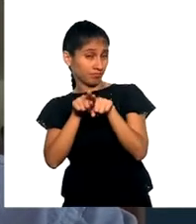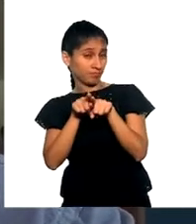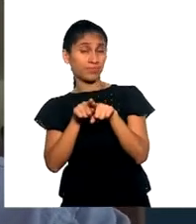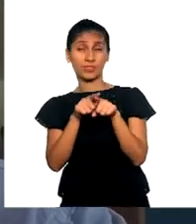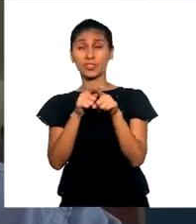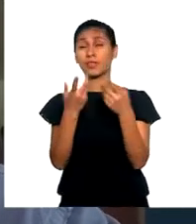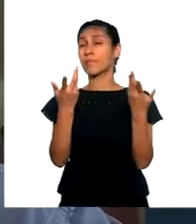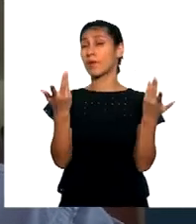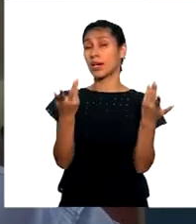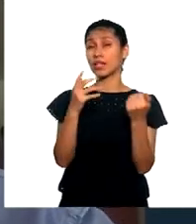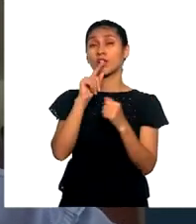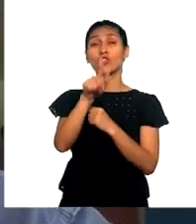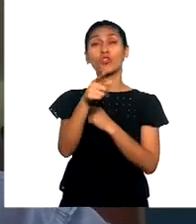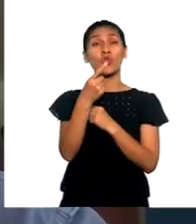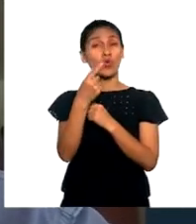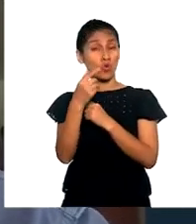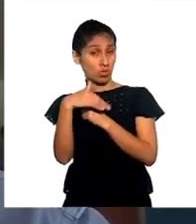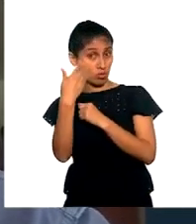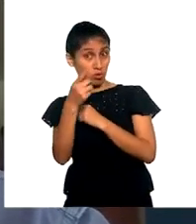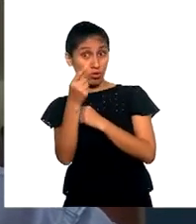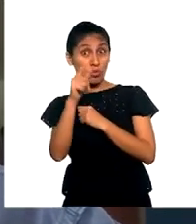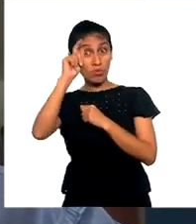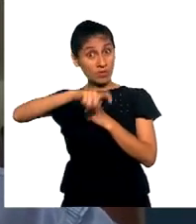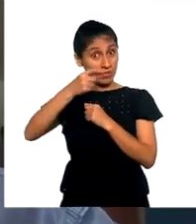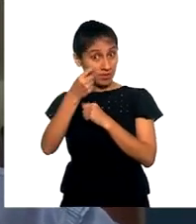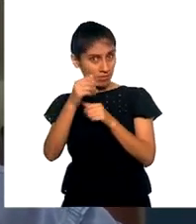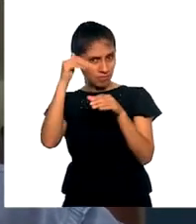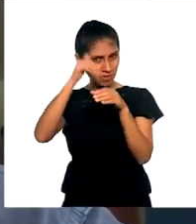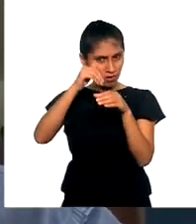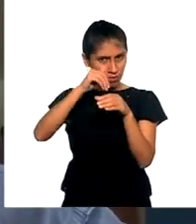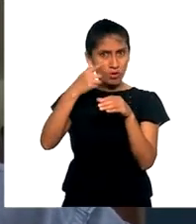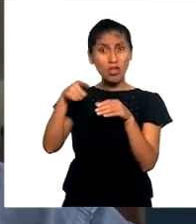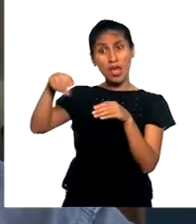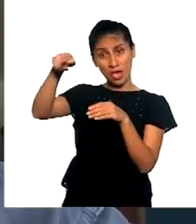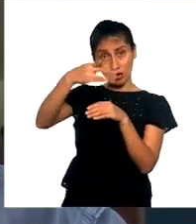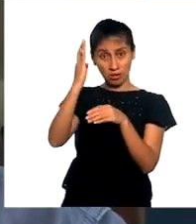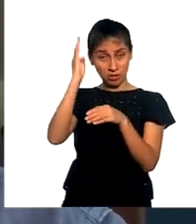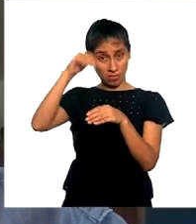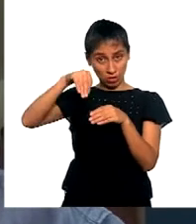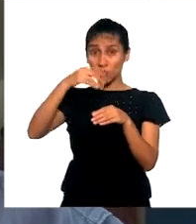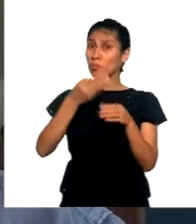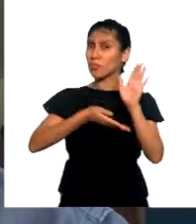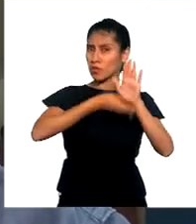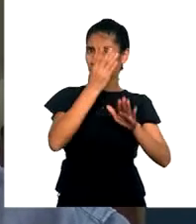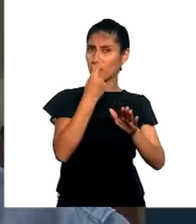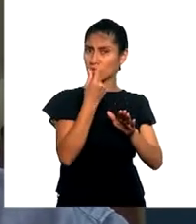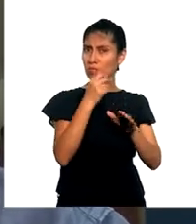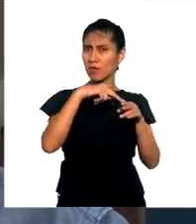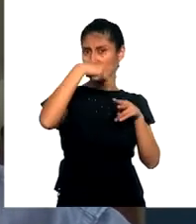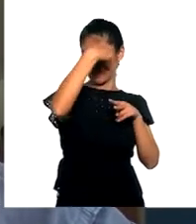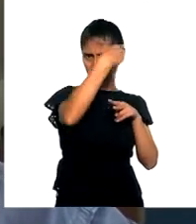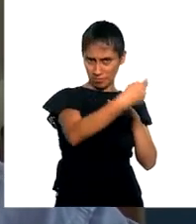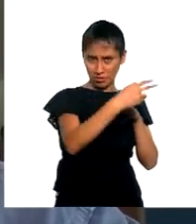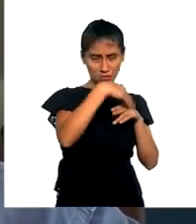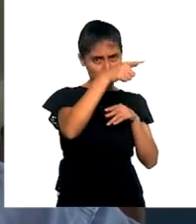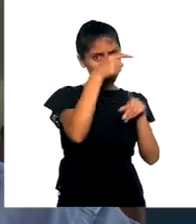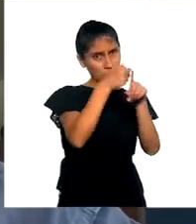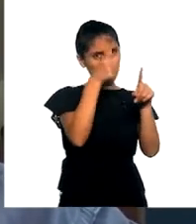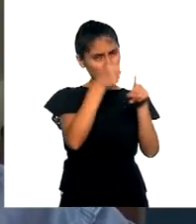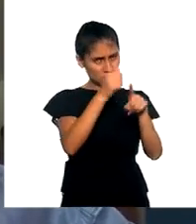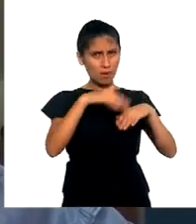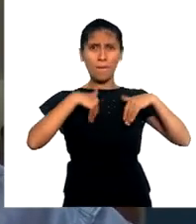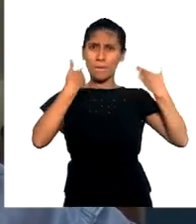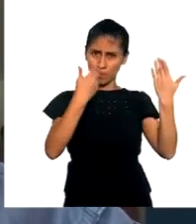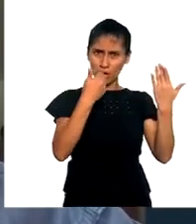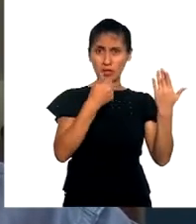para financiar tu emprendimiento para financiar tu empresa para financiar otro tipo de actividades que tú a nivel personal